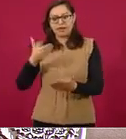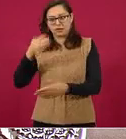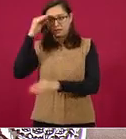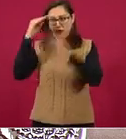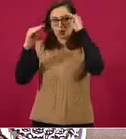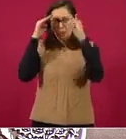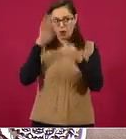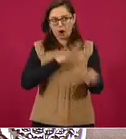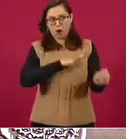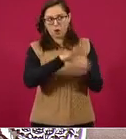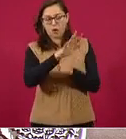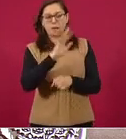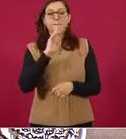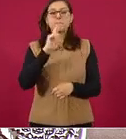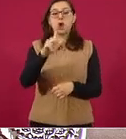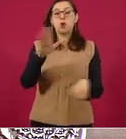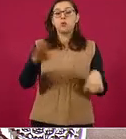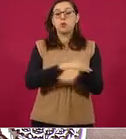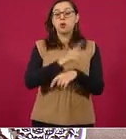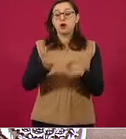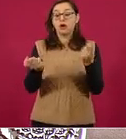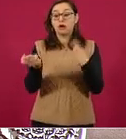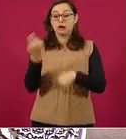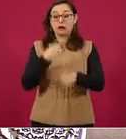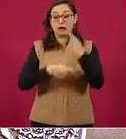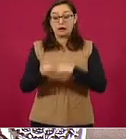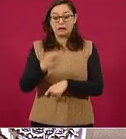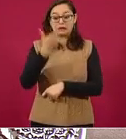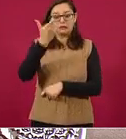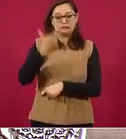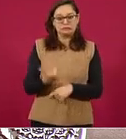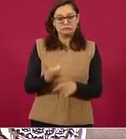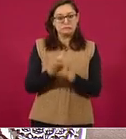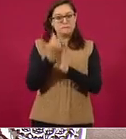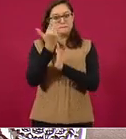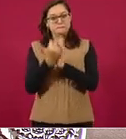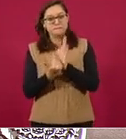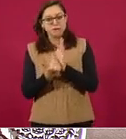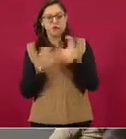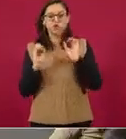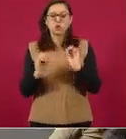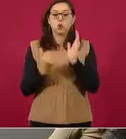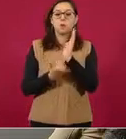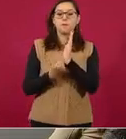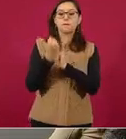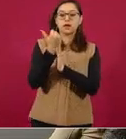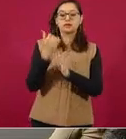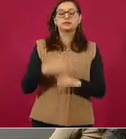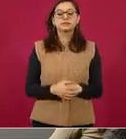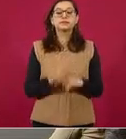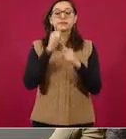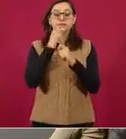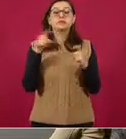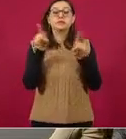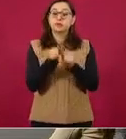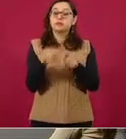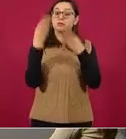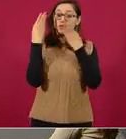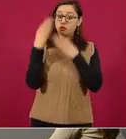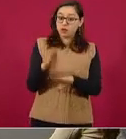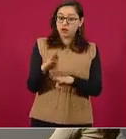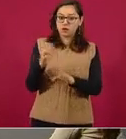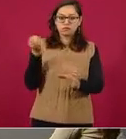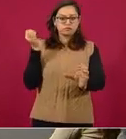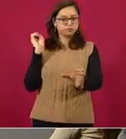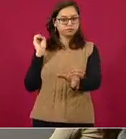de las heroínas y héroes que trabajan allá en Estados Unidos. Si lo hacen en depósito a cuenta, Western, la